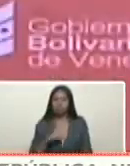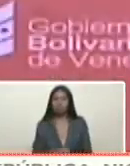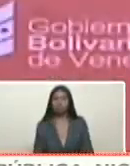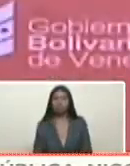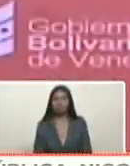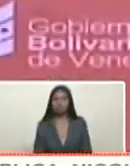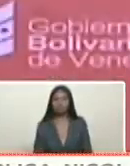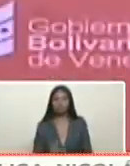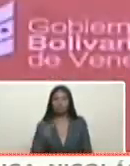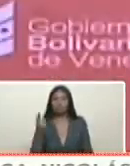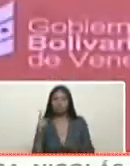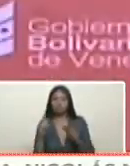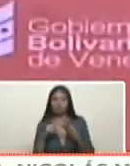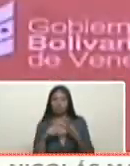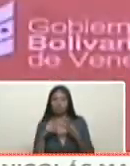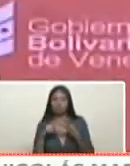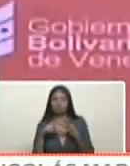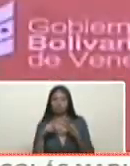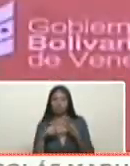En tercer lugar,